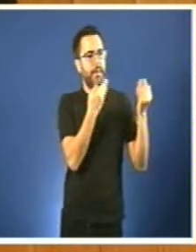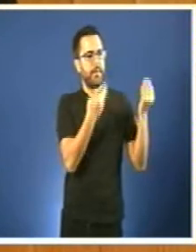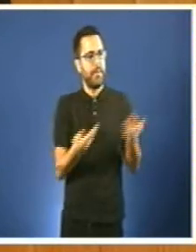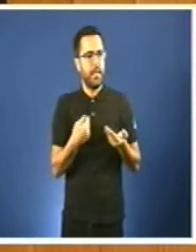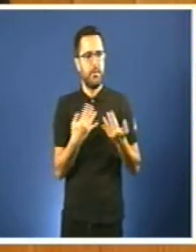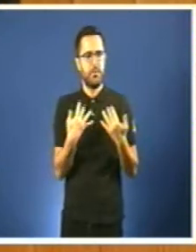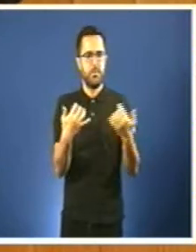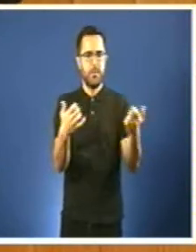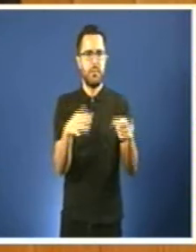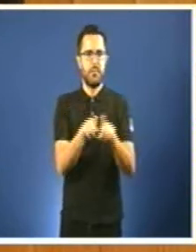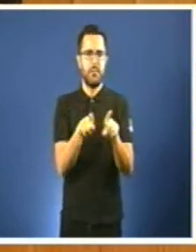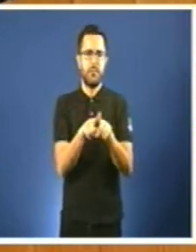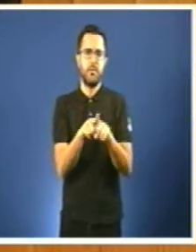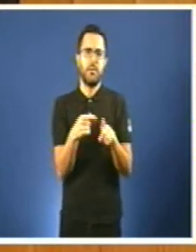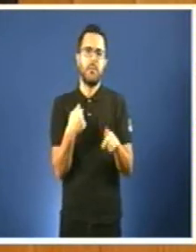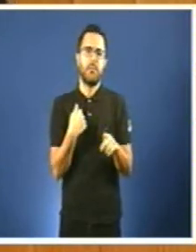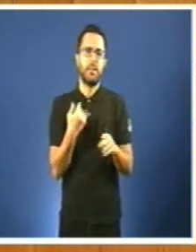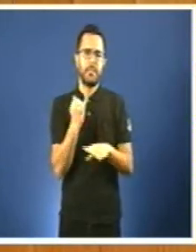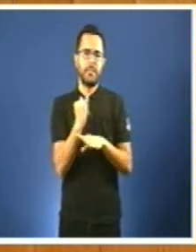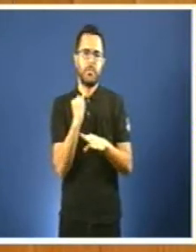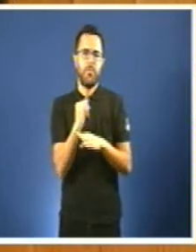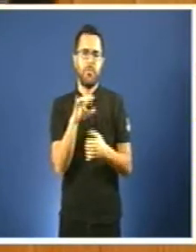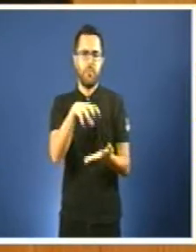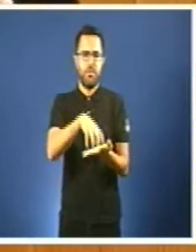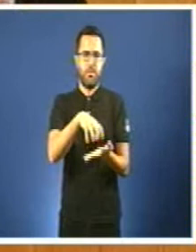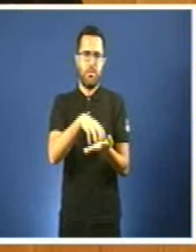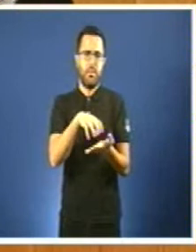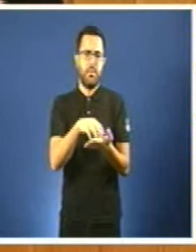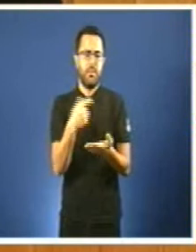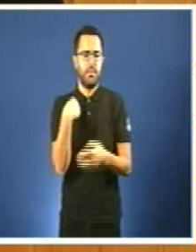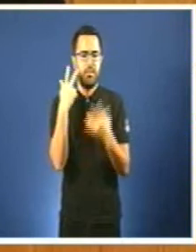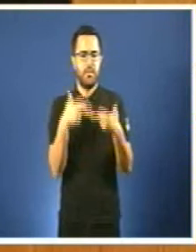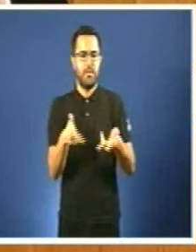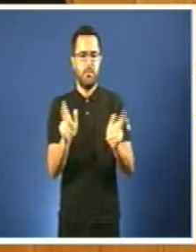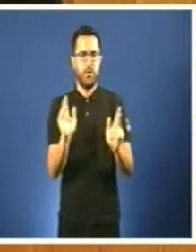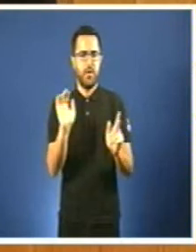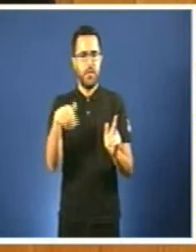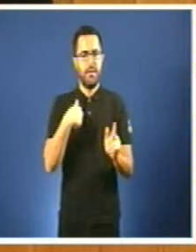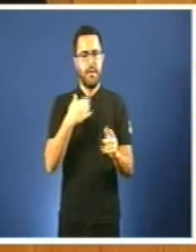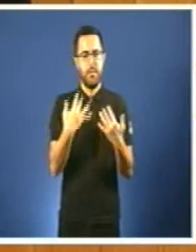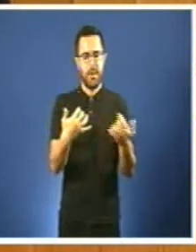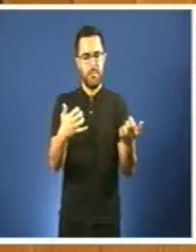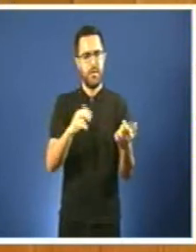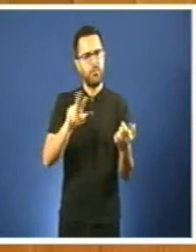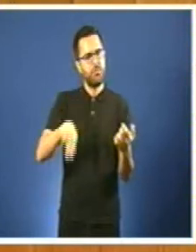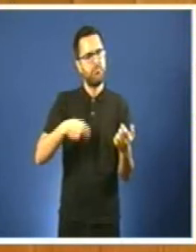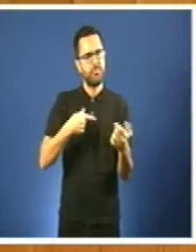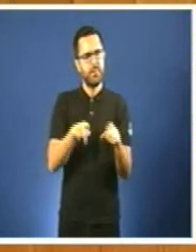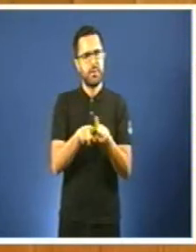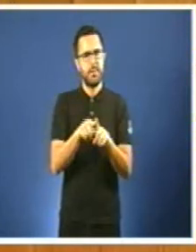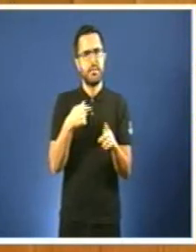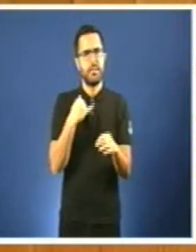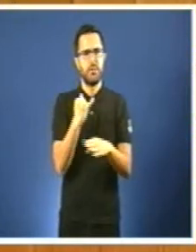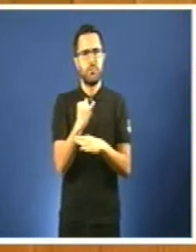que o Parlamento é a institución central da democracia, que este Parlamento é a institución central do